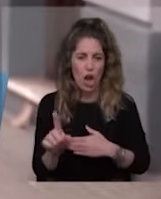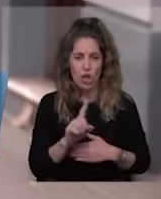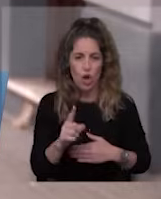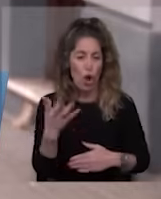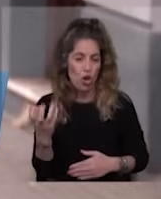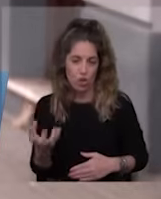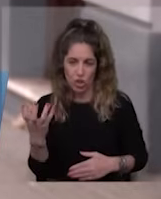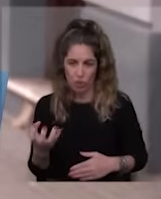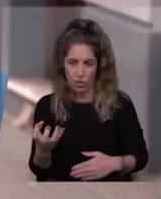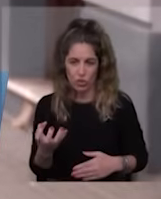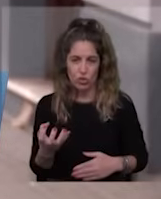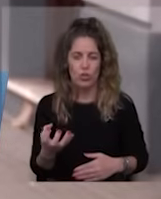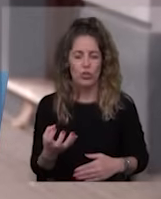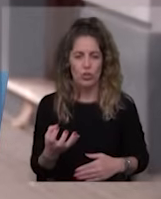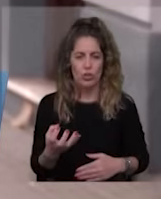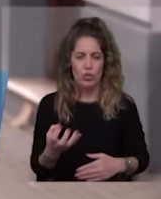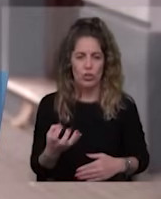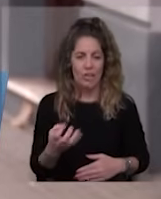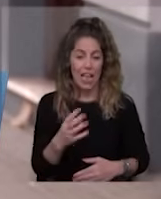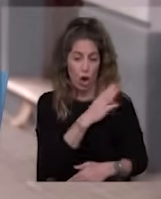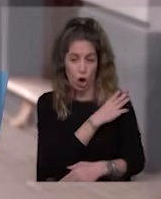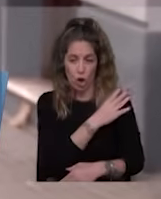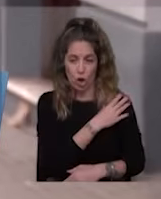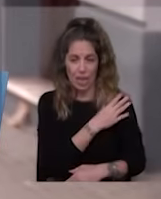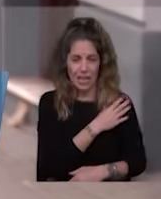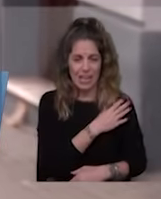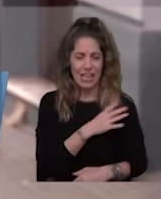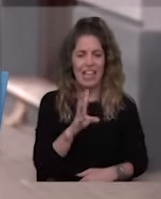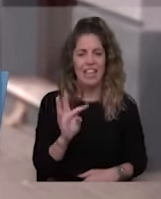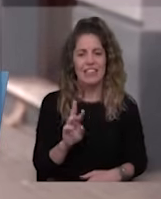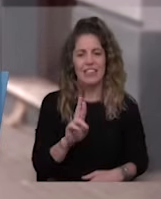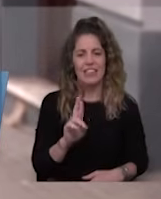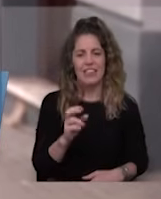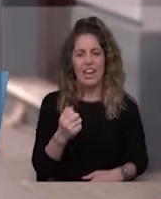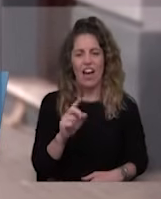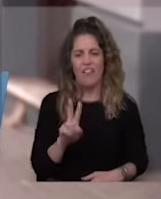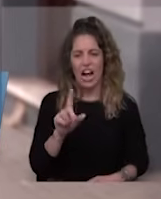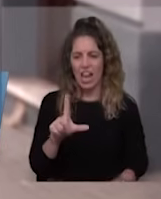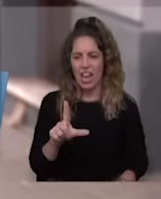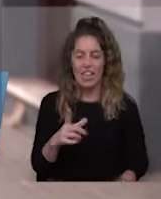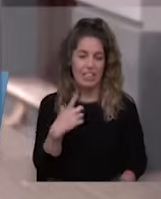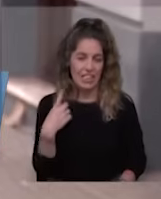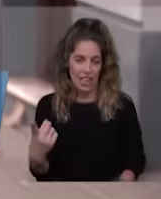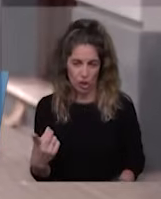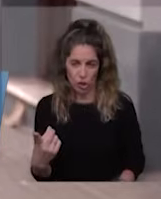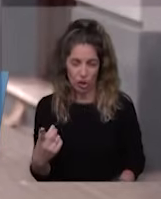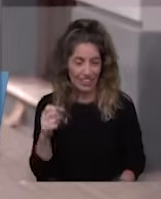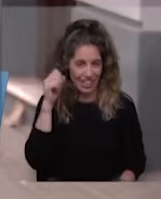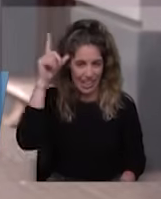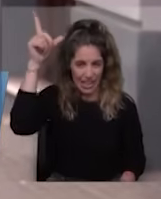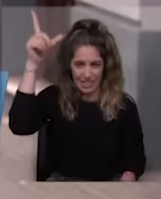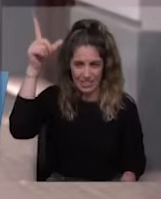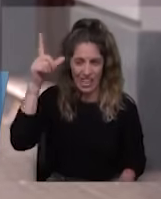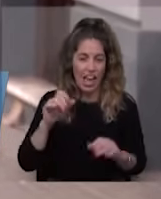audios el coronel Ramón traval que era el director de inteligencia